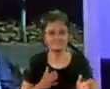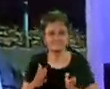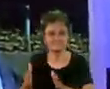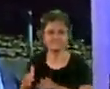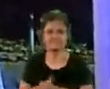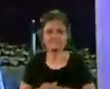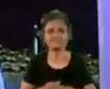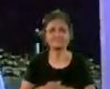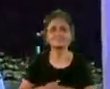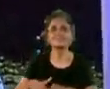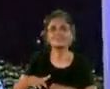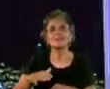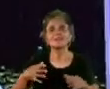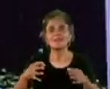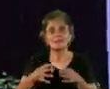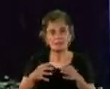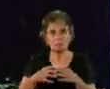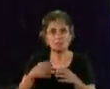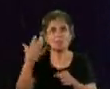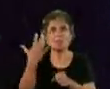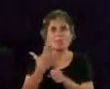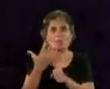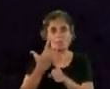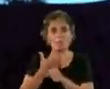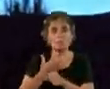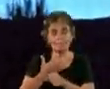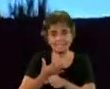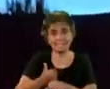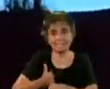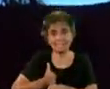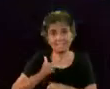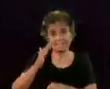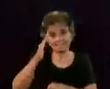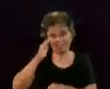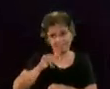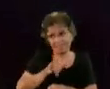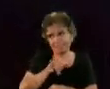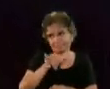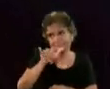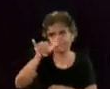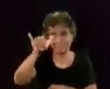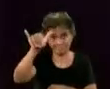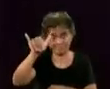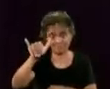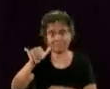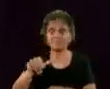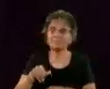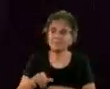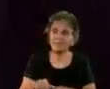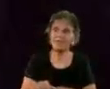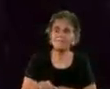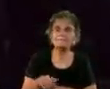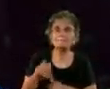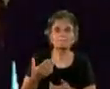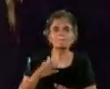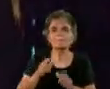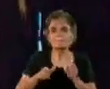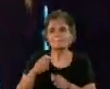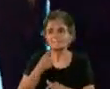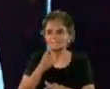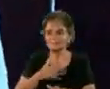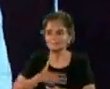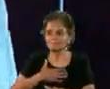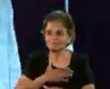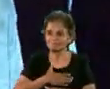Cuando uno nombra a la Quinta Brigada Aérea es motivo de orgullo para todos los sanluiseños. En esta oportunidad también ha sido llamada, o como lo conocemos, cuna